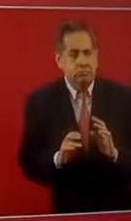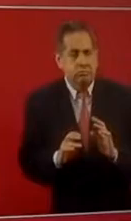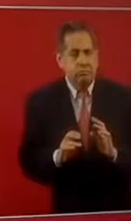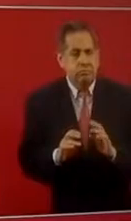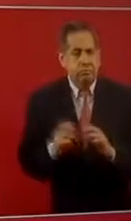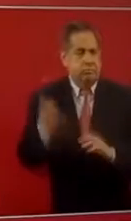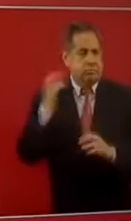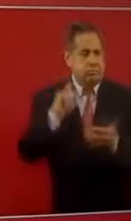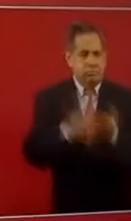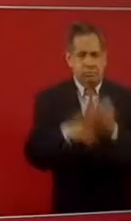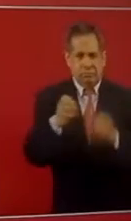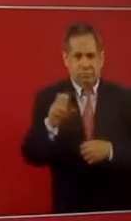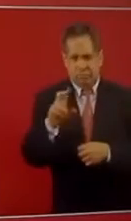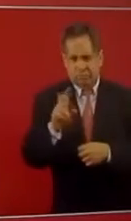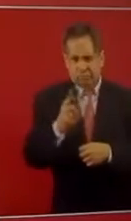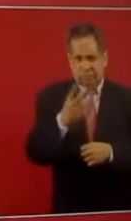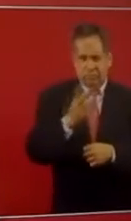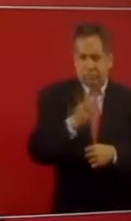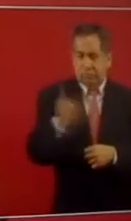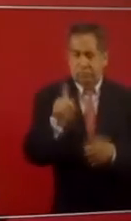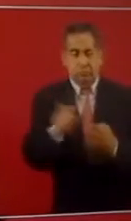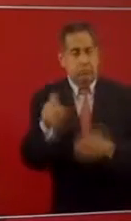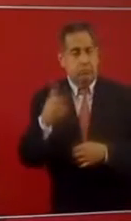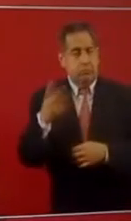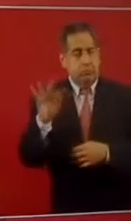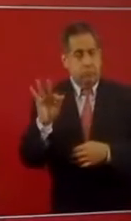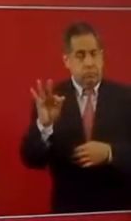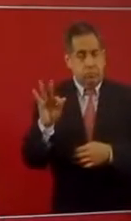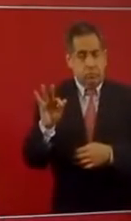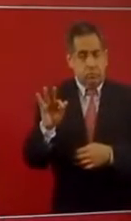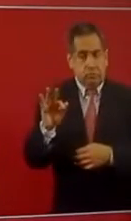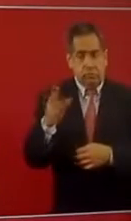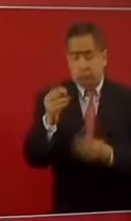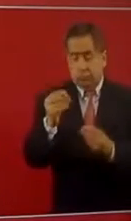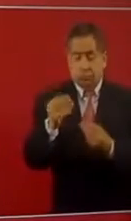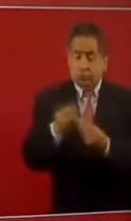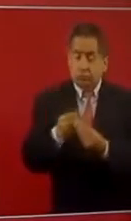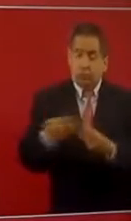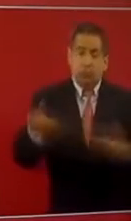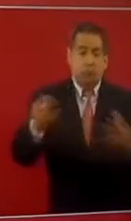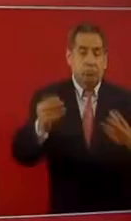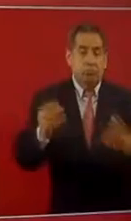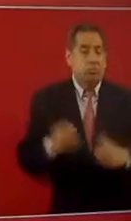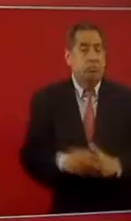Suar, presidente del Comité Estatal del PRI. Por su parte, la secretaria general